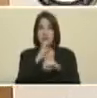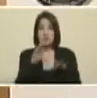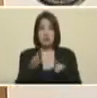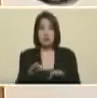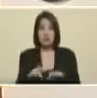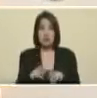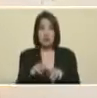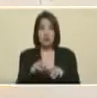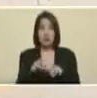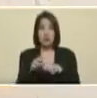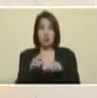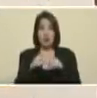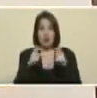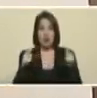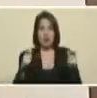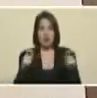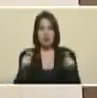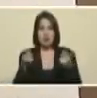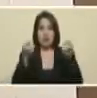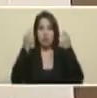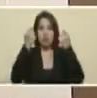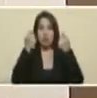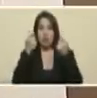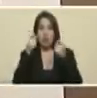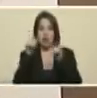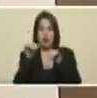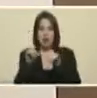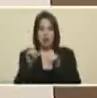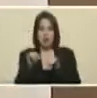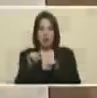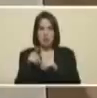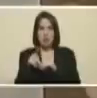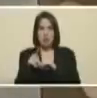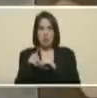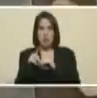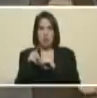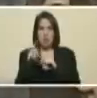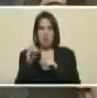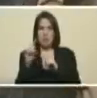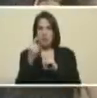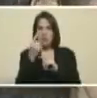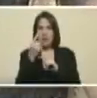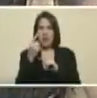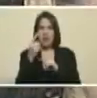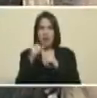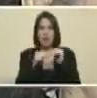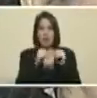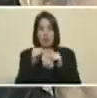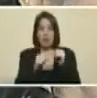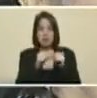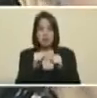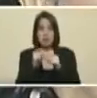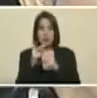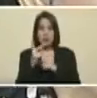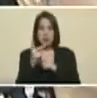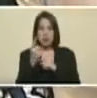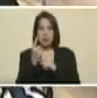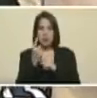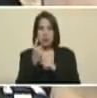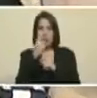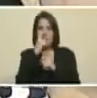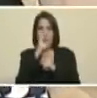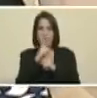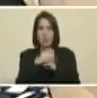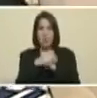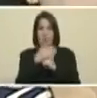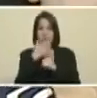permitió recuperar a la OPEP en la década, la primera década de este siglo XXI. Ha sido el